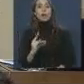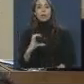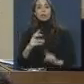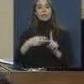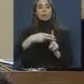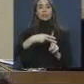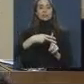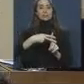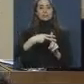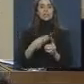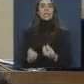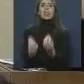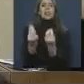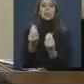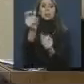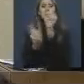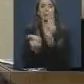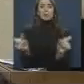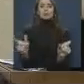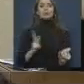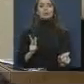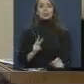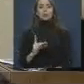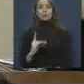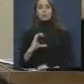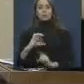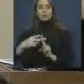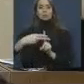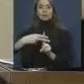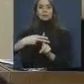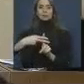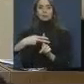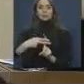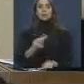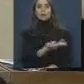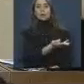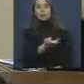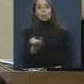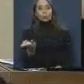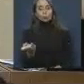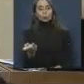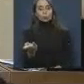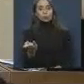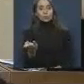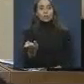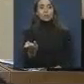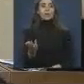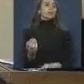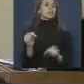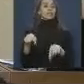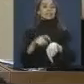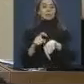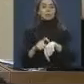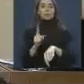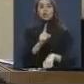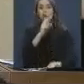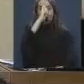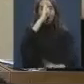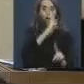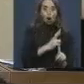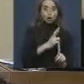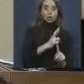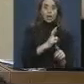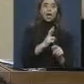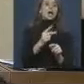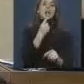Cristiana. ¿Qué les pasó a los señores de la Democracia Cristiana? Ustedes que han deshonrado en este momento, aquellos que van a